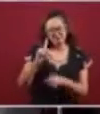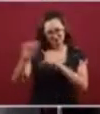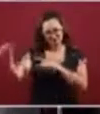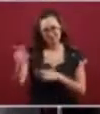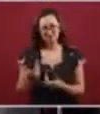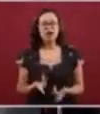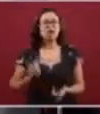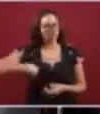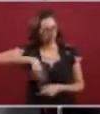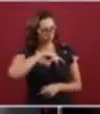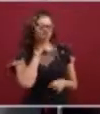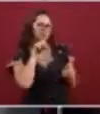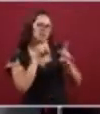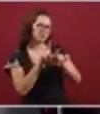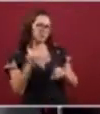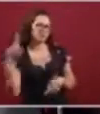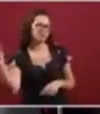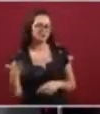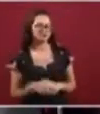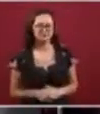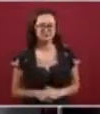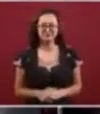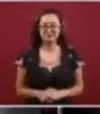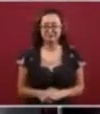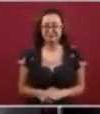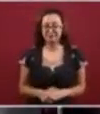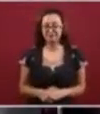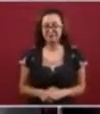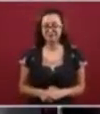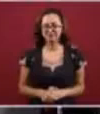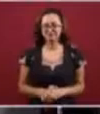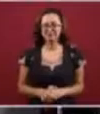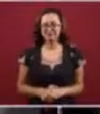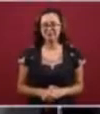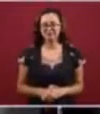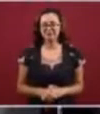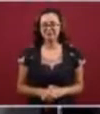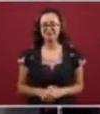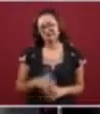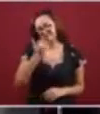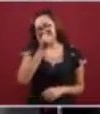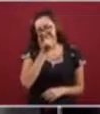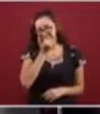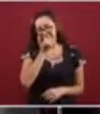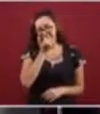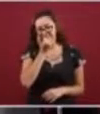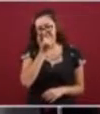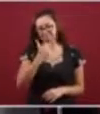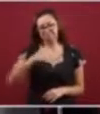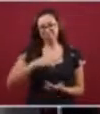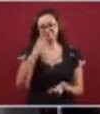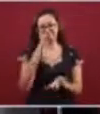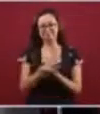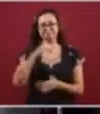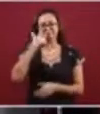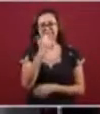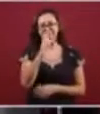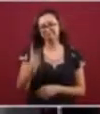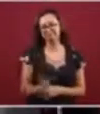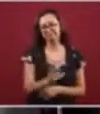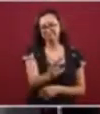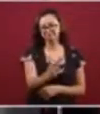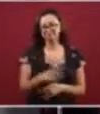¿eh? Ah, bueno. A ver, perdón, yo nada más quiero preguntarle,